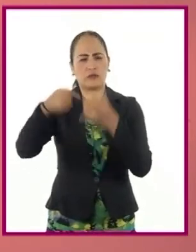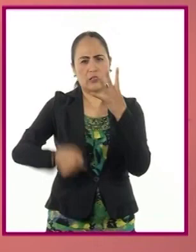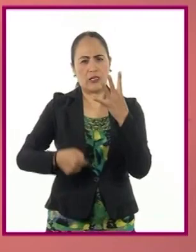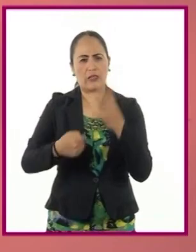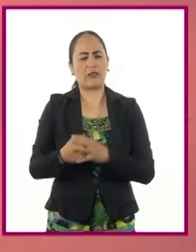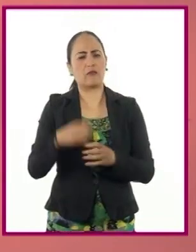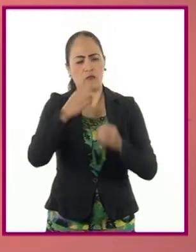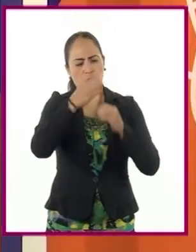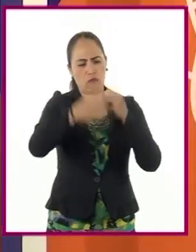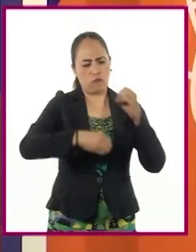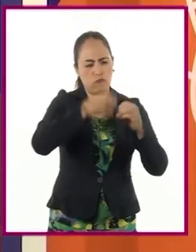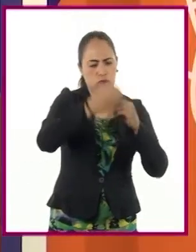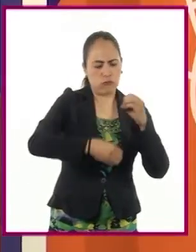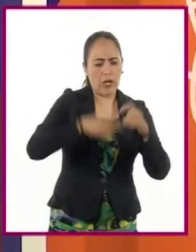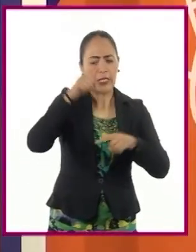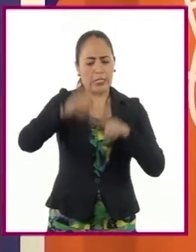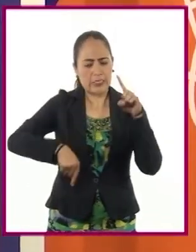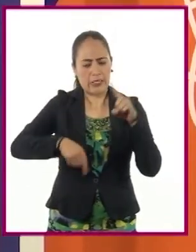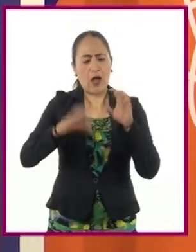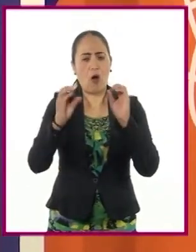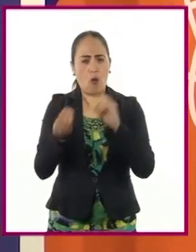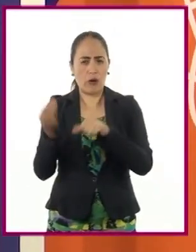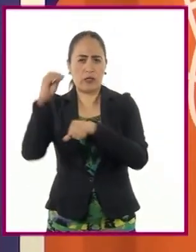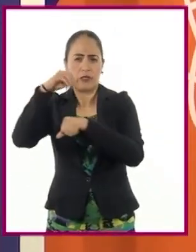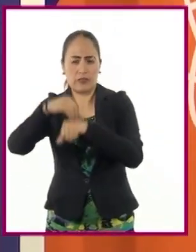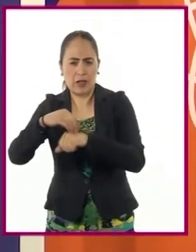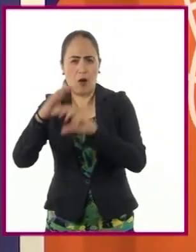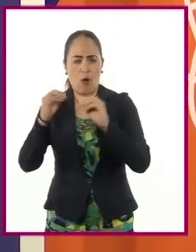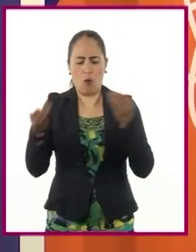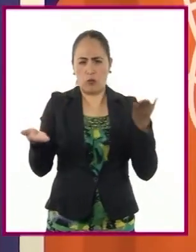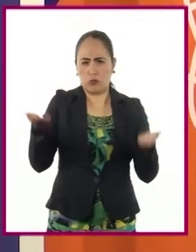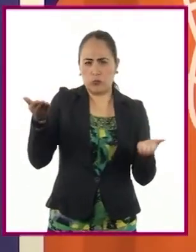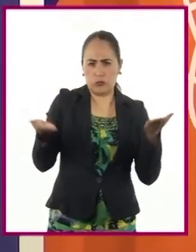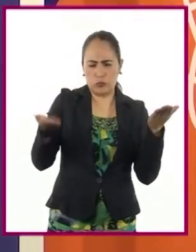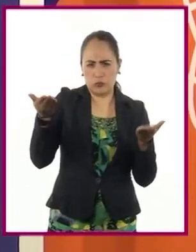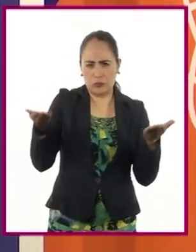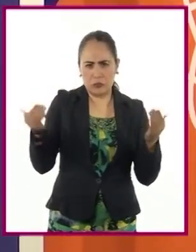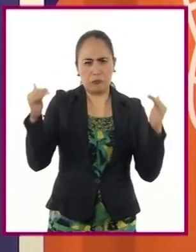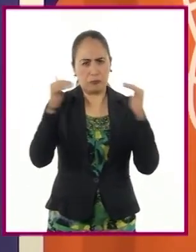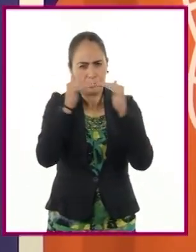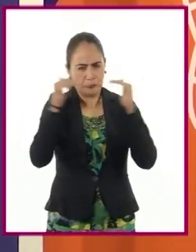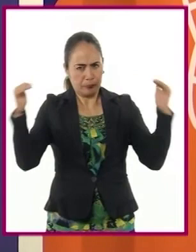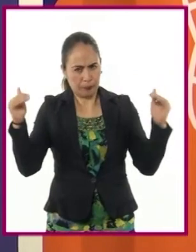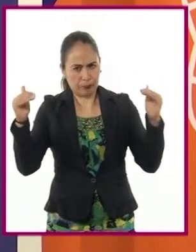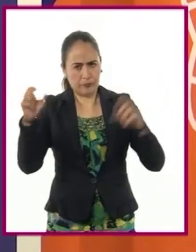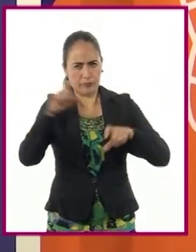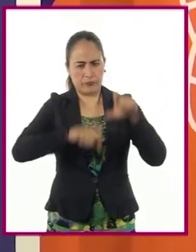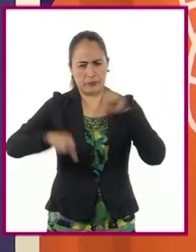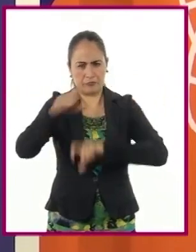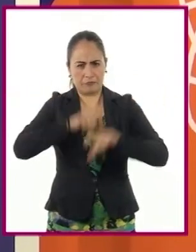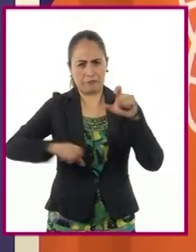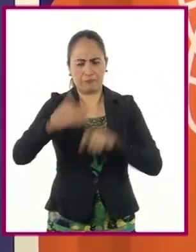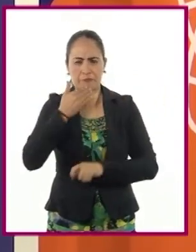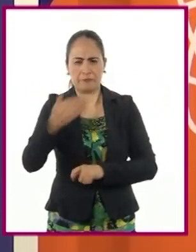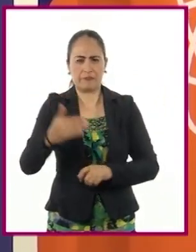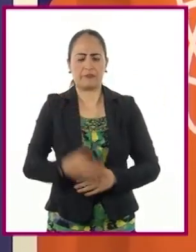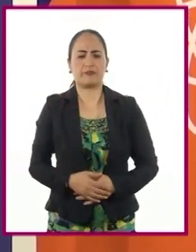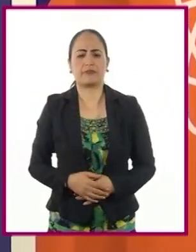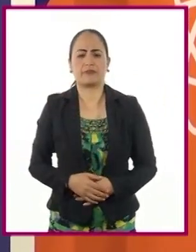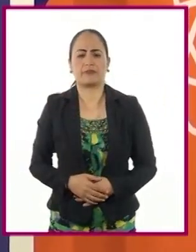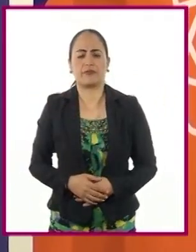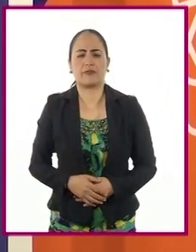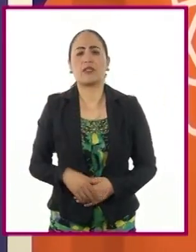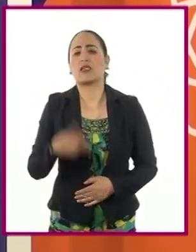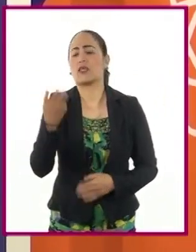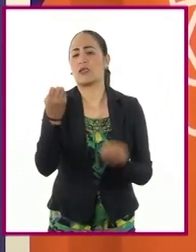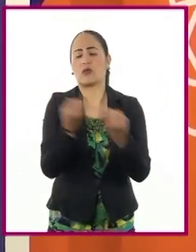los átomos de perder o ganar o compartir sus electrones de valencia de manera que sean químicamente estables. Predijeron